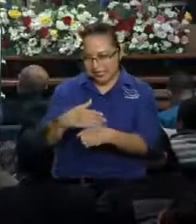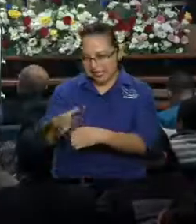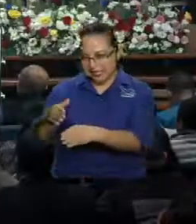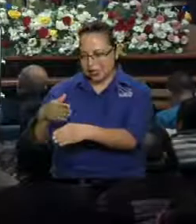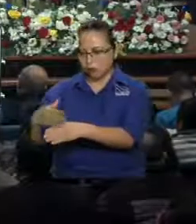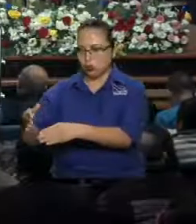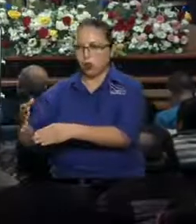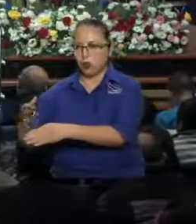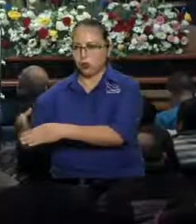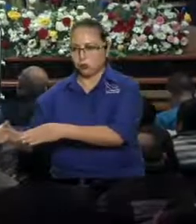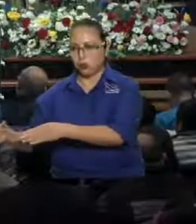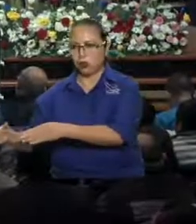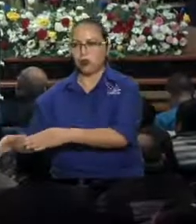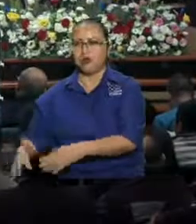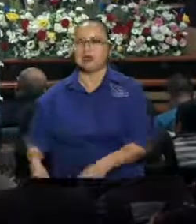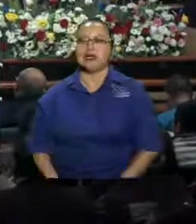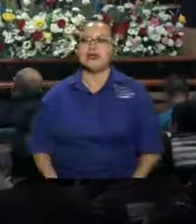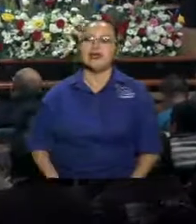Está repartiendo.